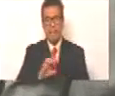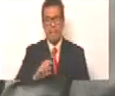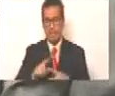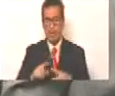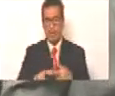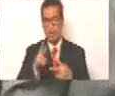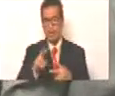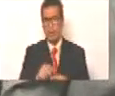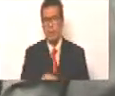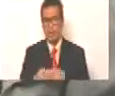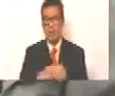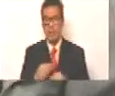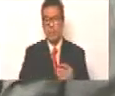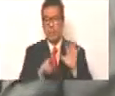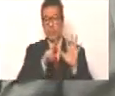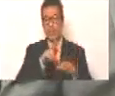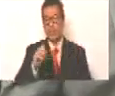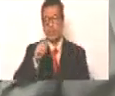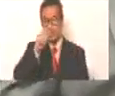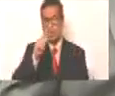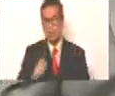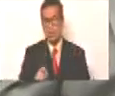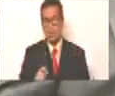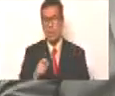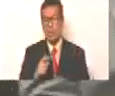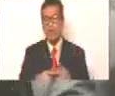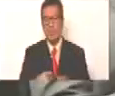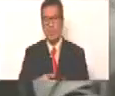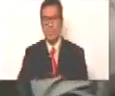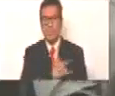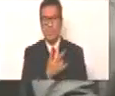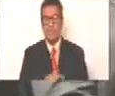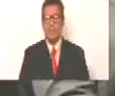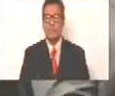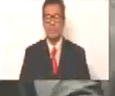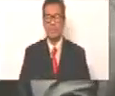el 70% de la matrícula universitaria.